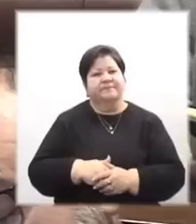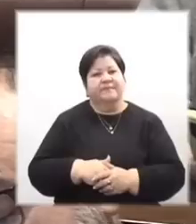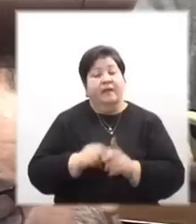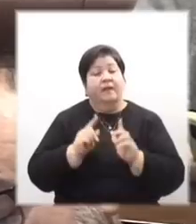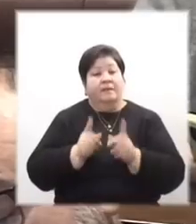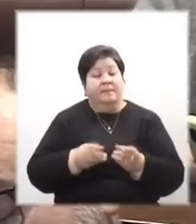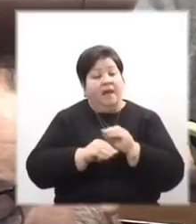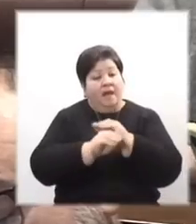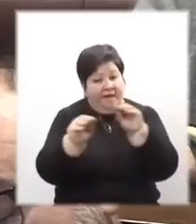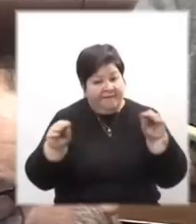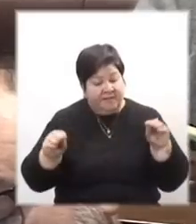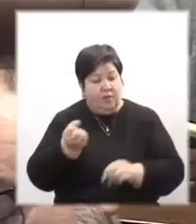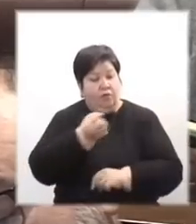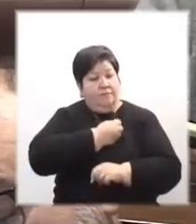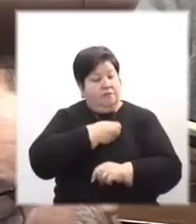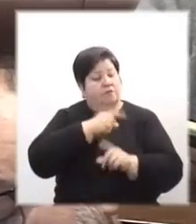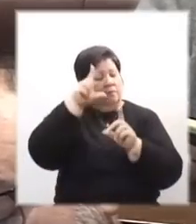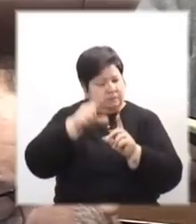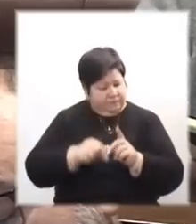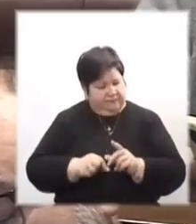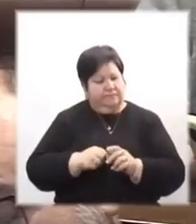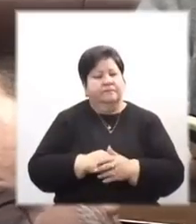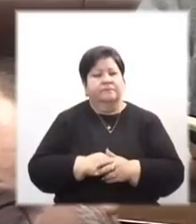a anunciar que los homicidios iban a bajar.